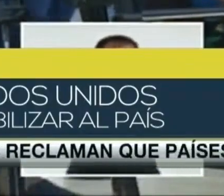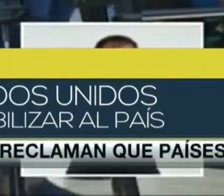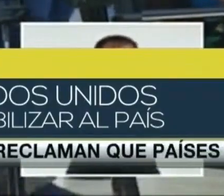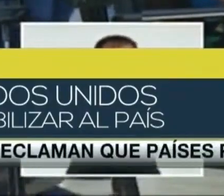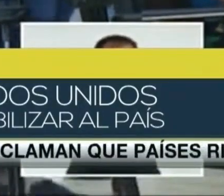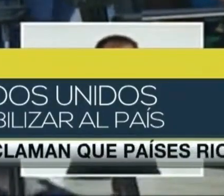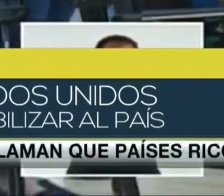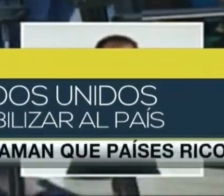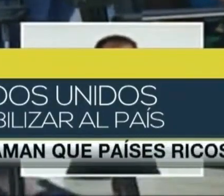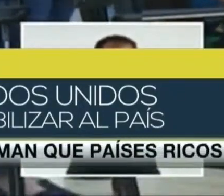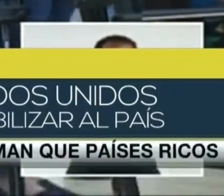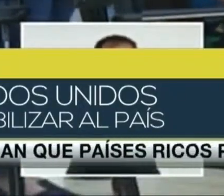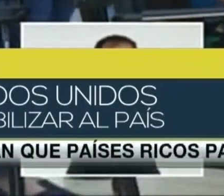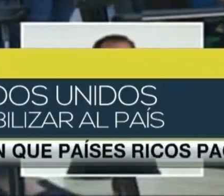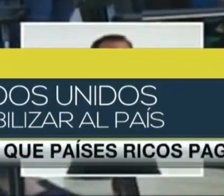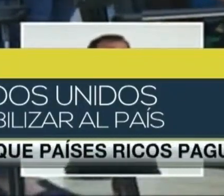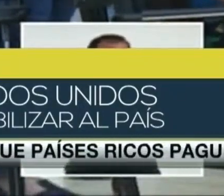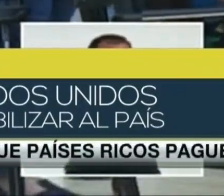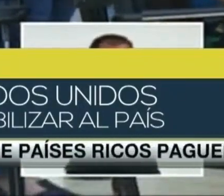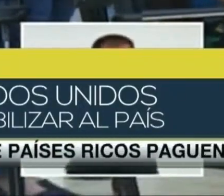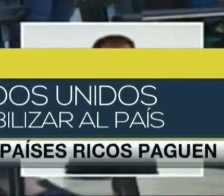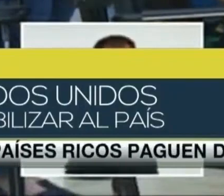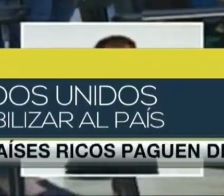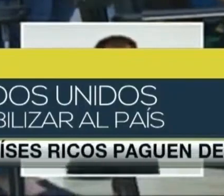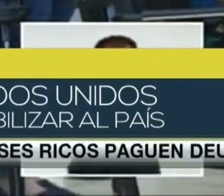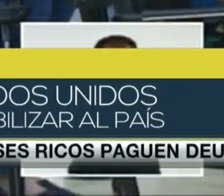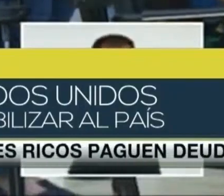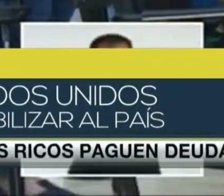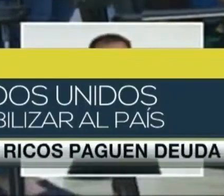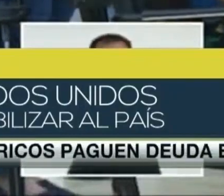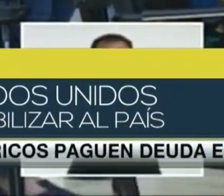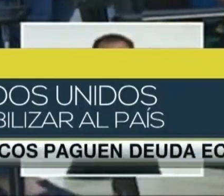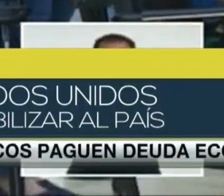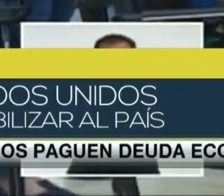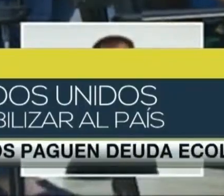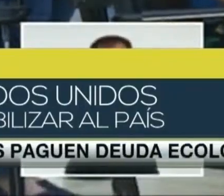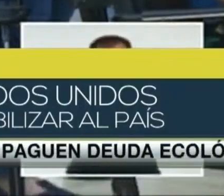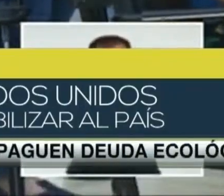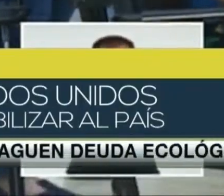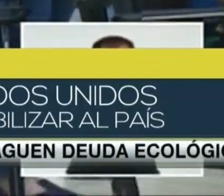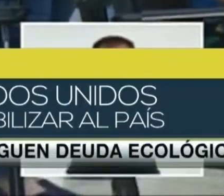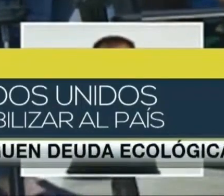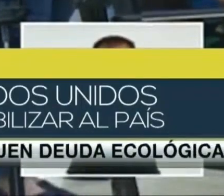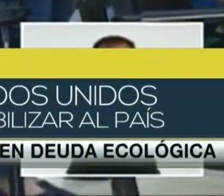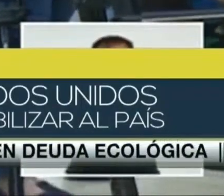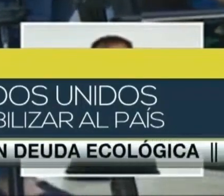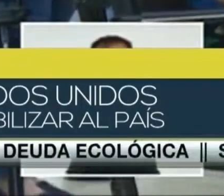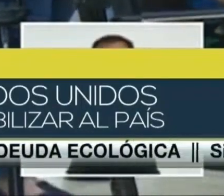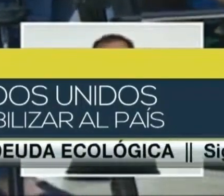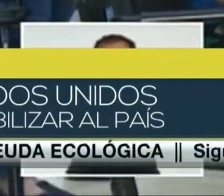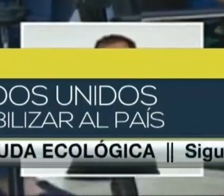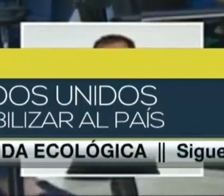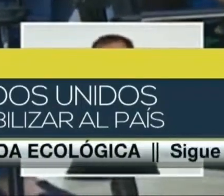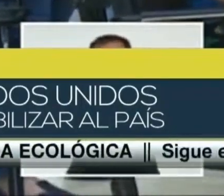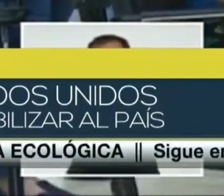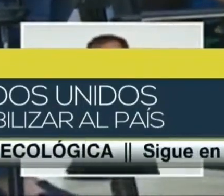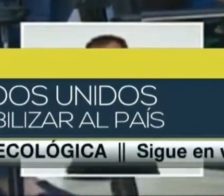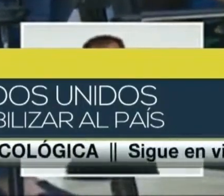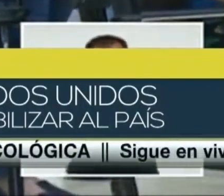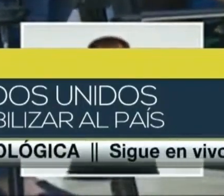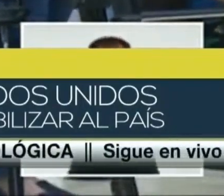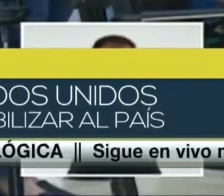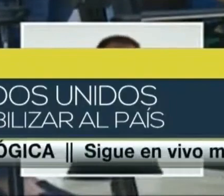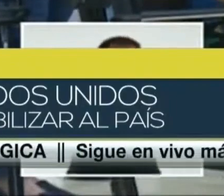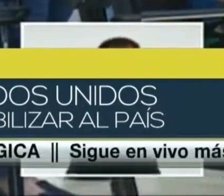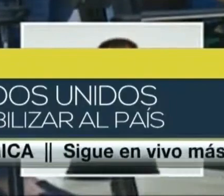por parte de las autoridades cubanas de cuál es la pérdida que se han tenido por saqueos o qué